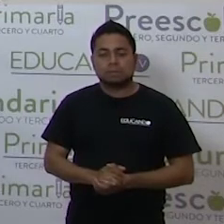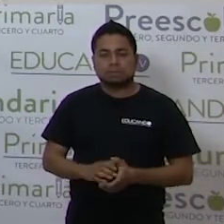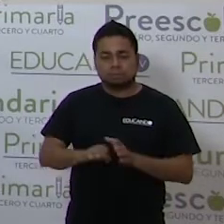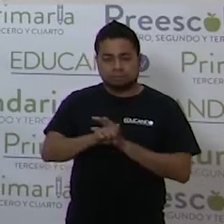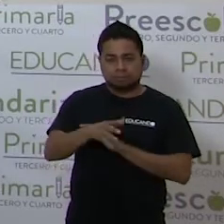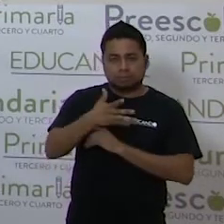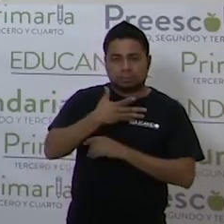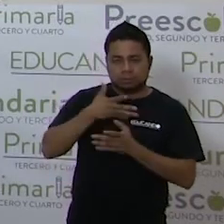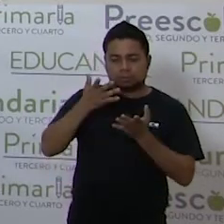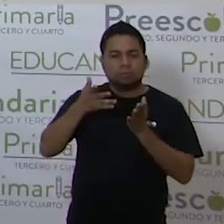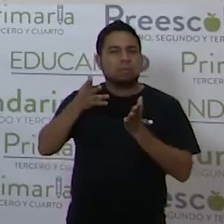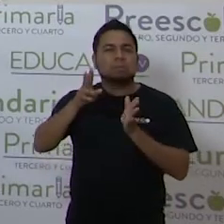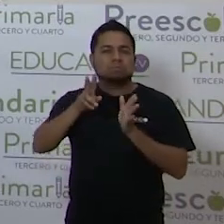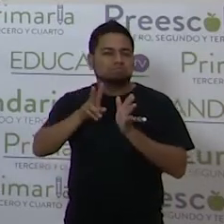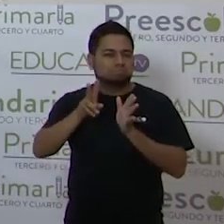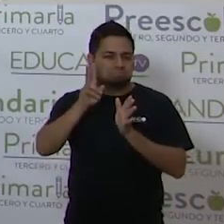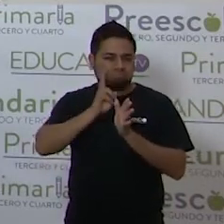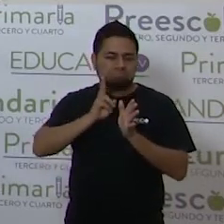una balanza